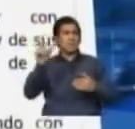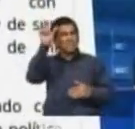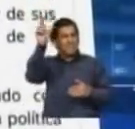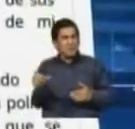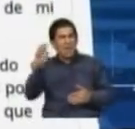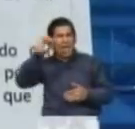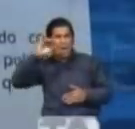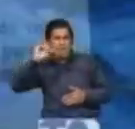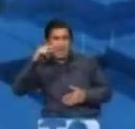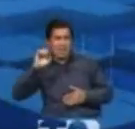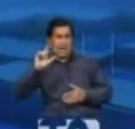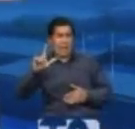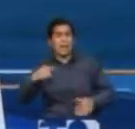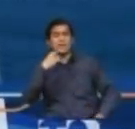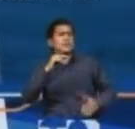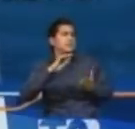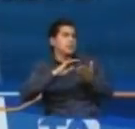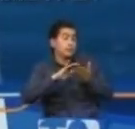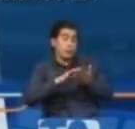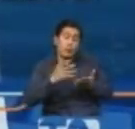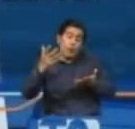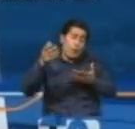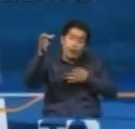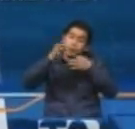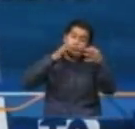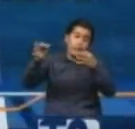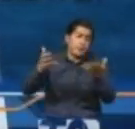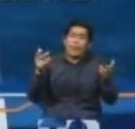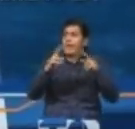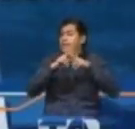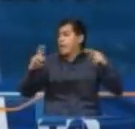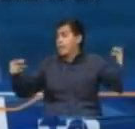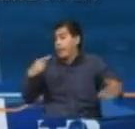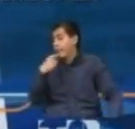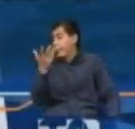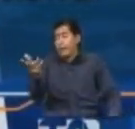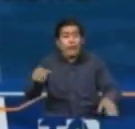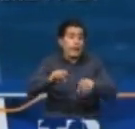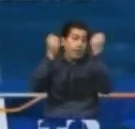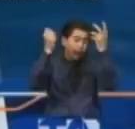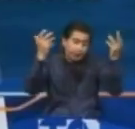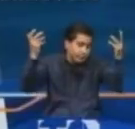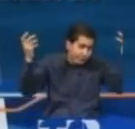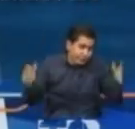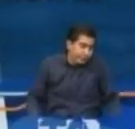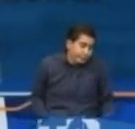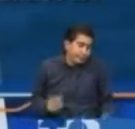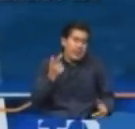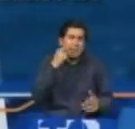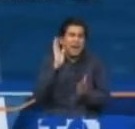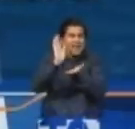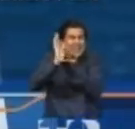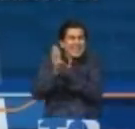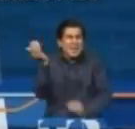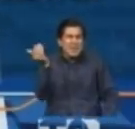el que este recula. Él dice, utilizando un lenguaje coloquial, empleé con inexactitud el término de quiebra del sistema del fondo de pensiones del IES